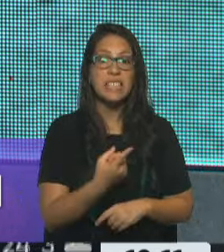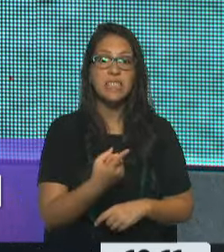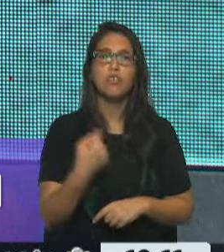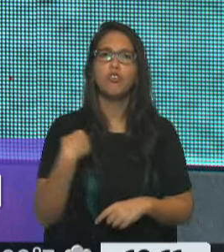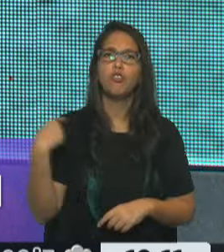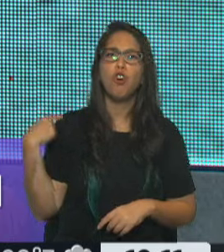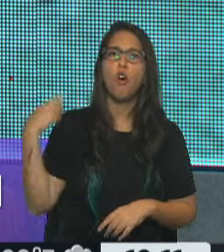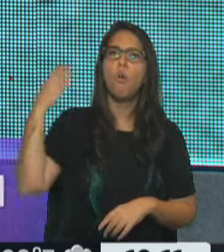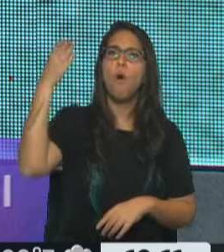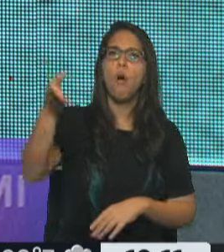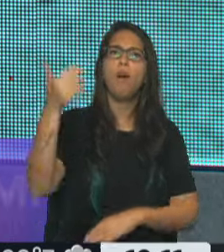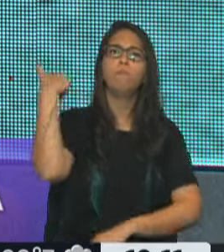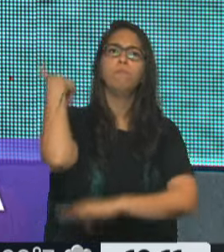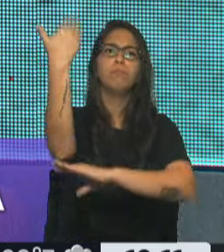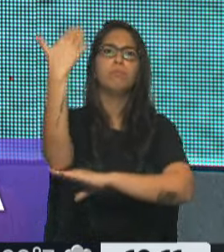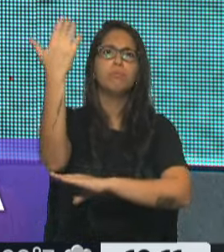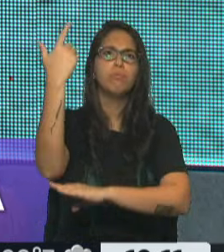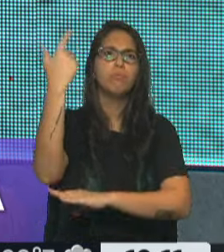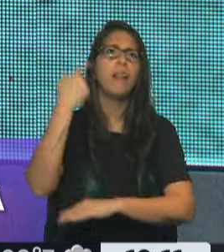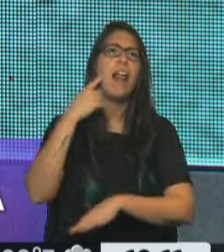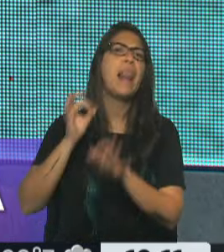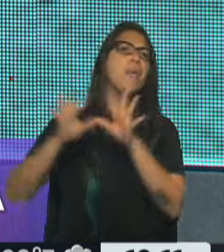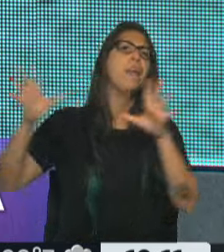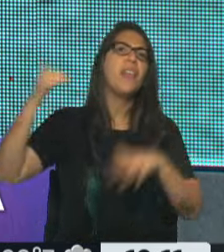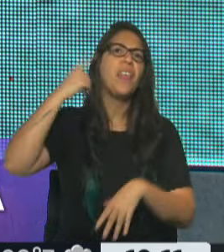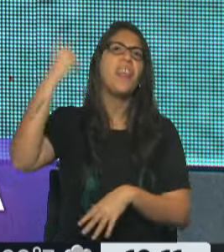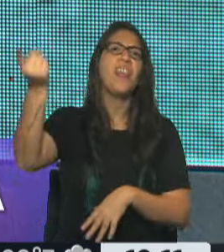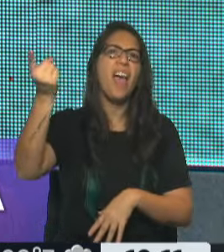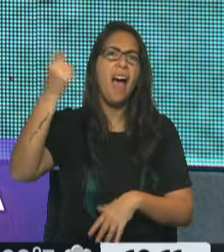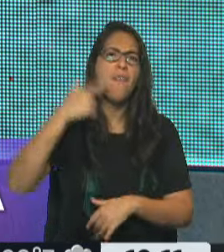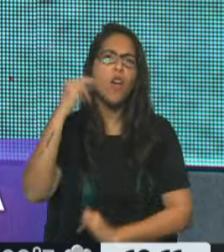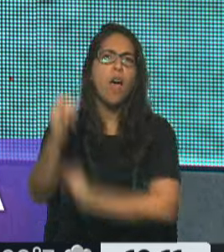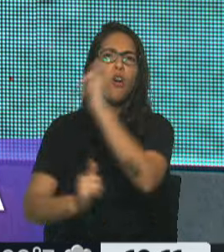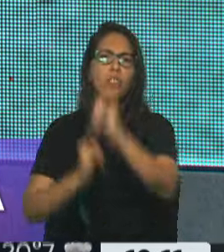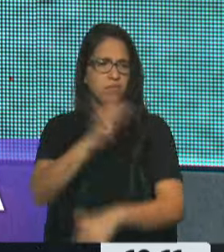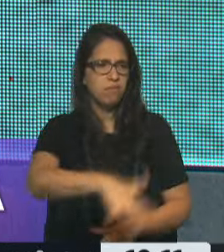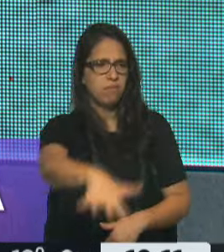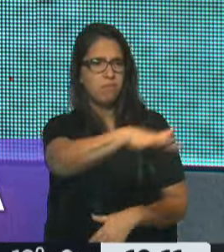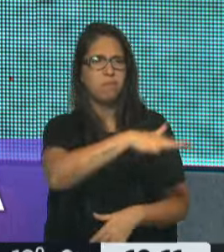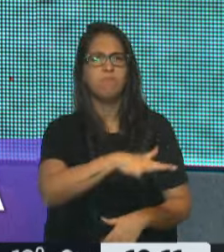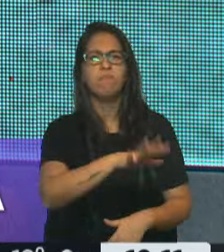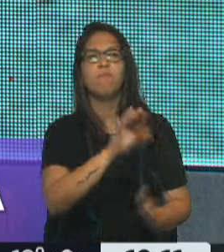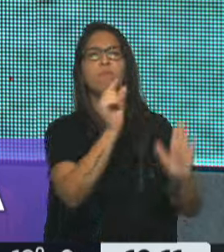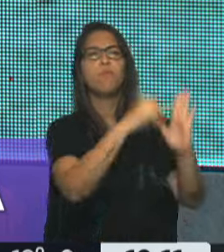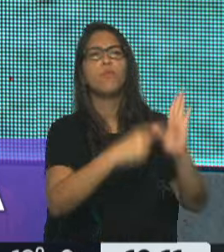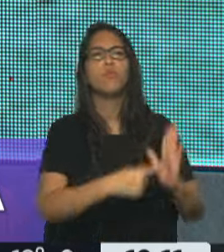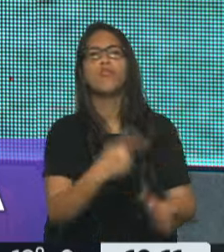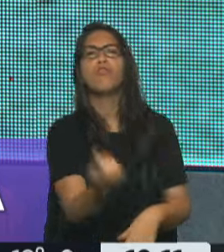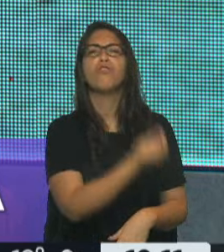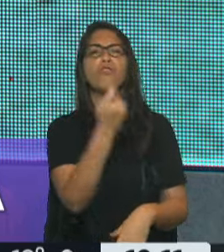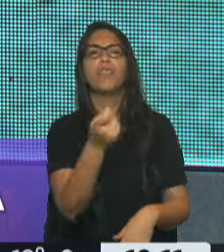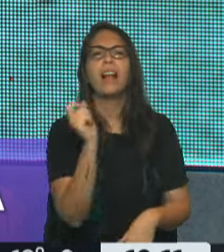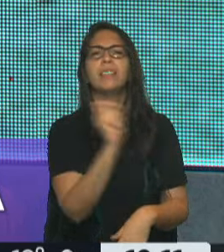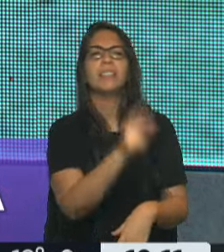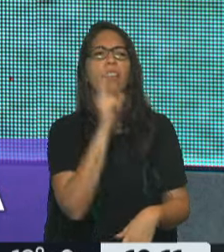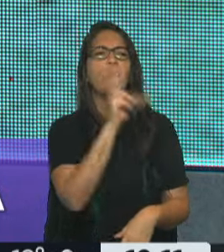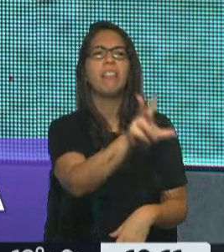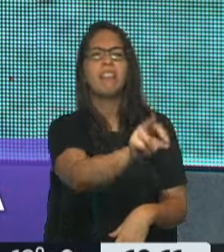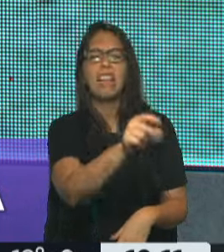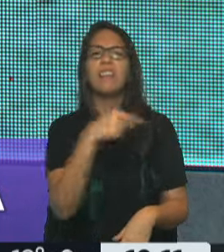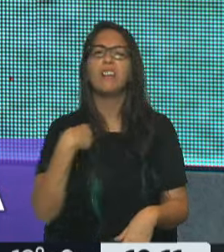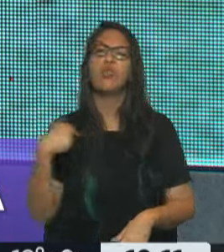a exponer las ideas de la Libertad en un en un foro con contaminado de la agenda socialista 2030 cuando uno imagina que davos es